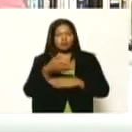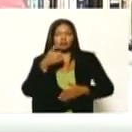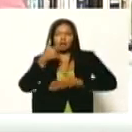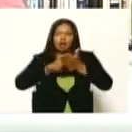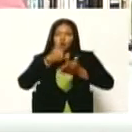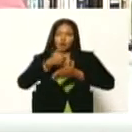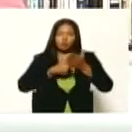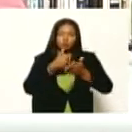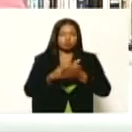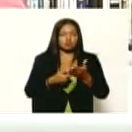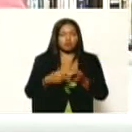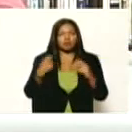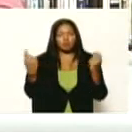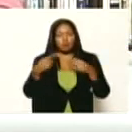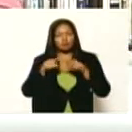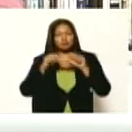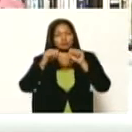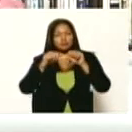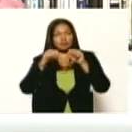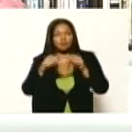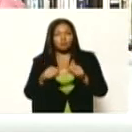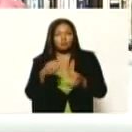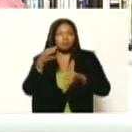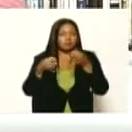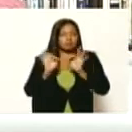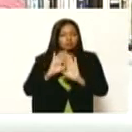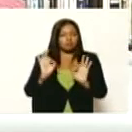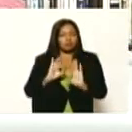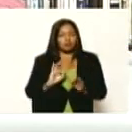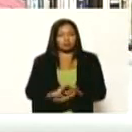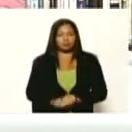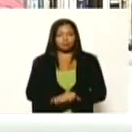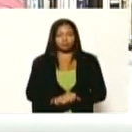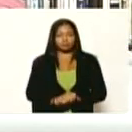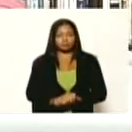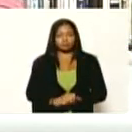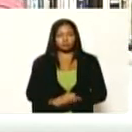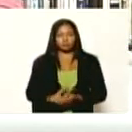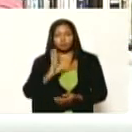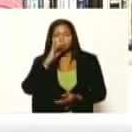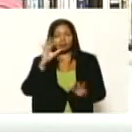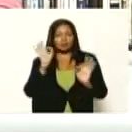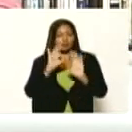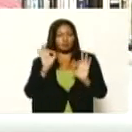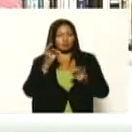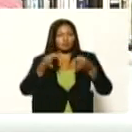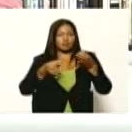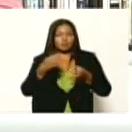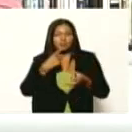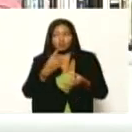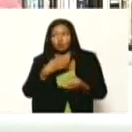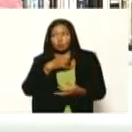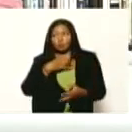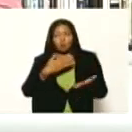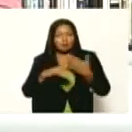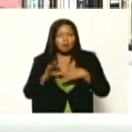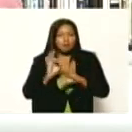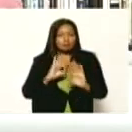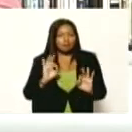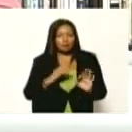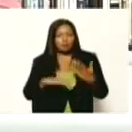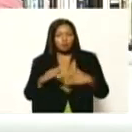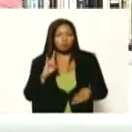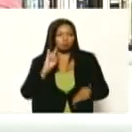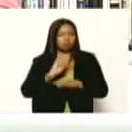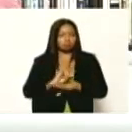vanguardia en el combate permanente, sin justificaciones. Nunca tenía una justificación para decir no puedo ir, no voy, no